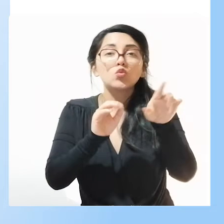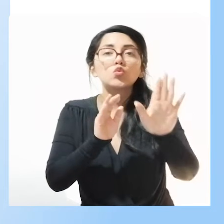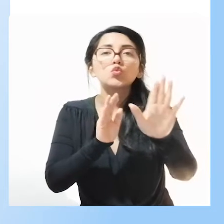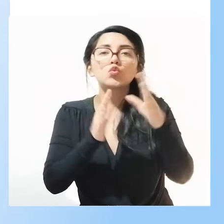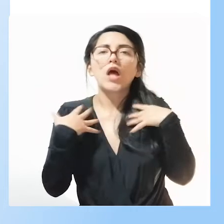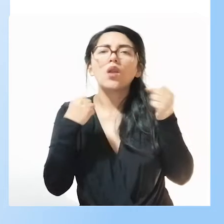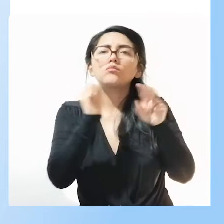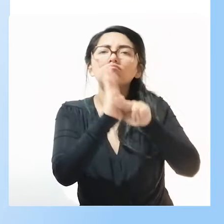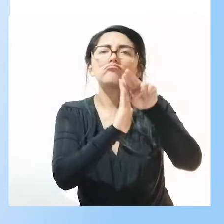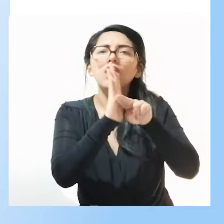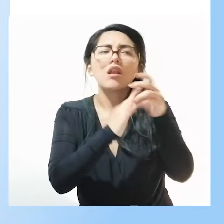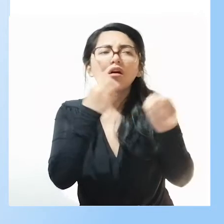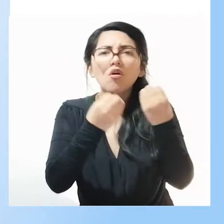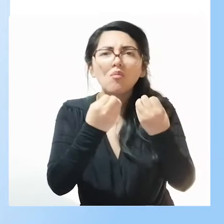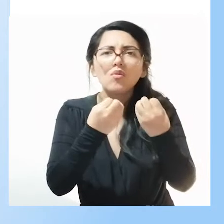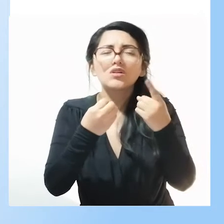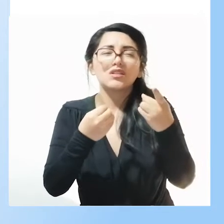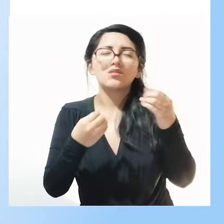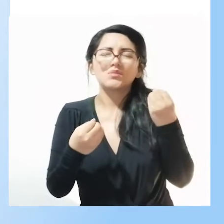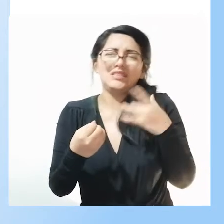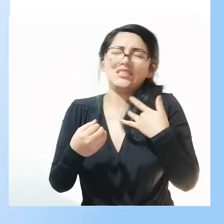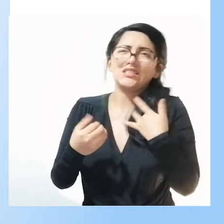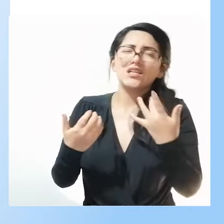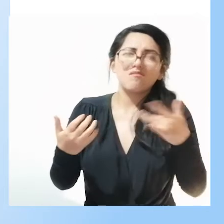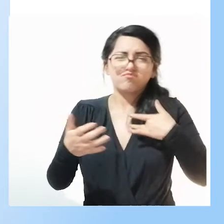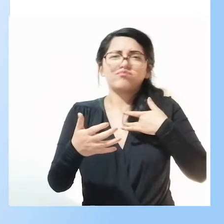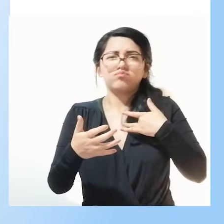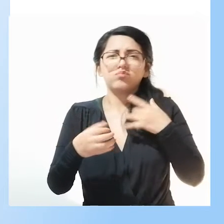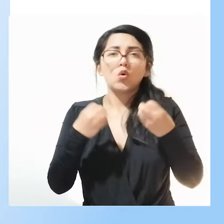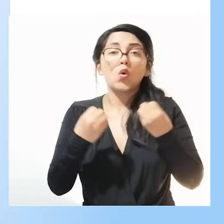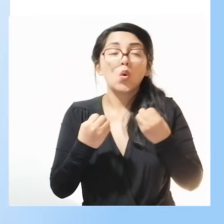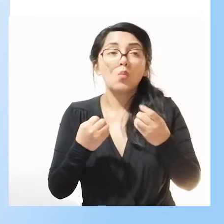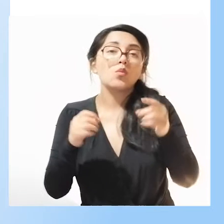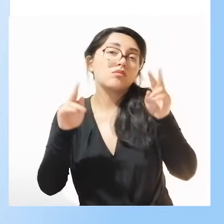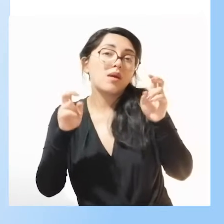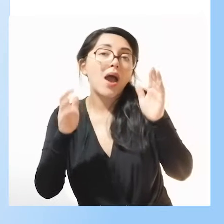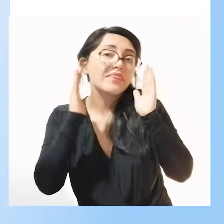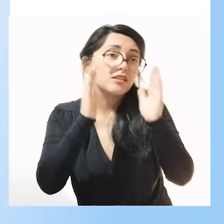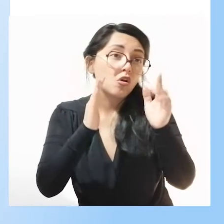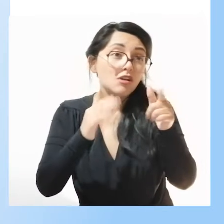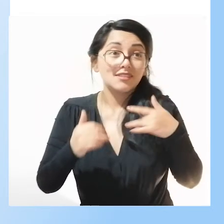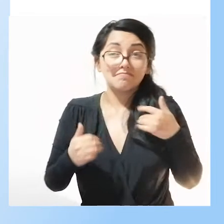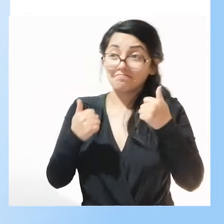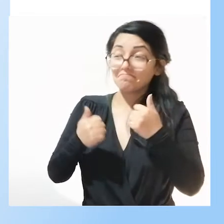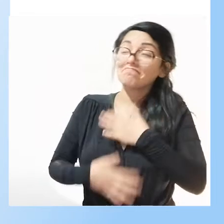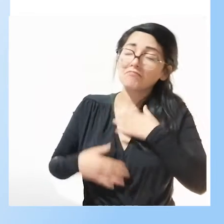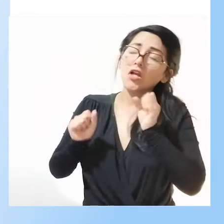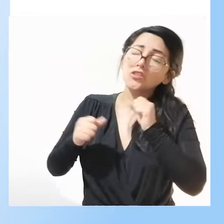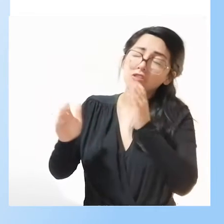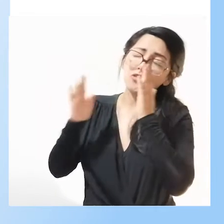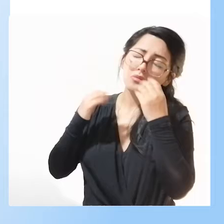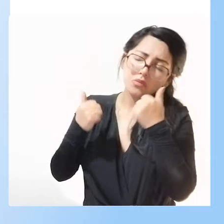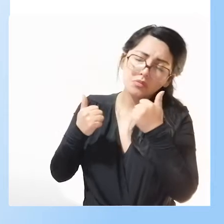tiene y el impacto que tiene o la experiencia respecto a las atenciones recibidas. Por tanto, aquí destaco